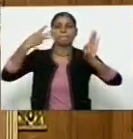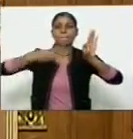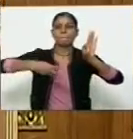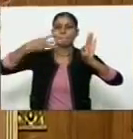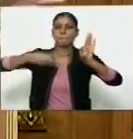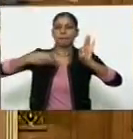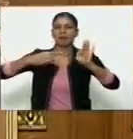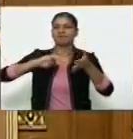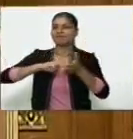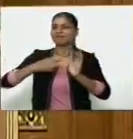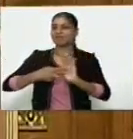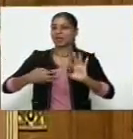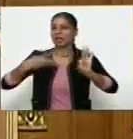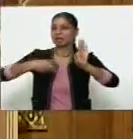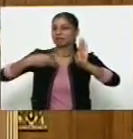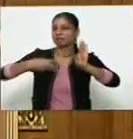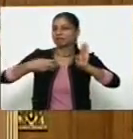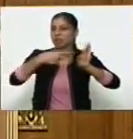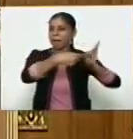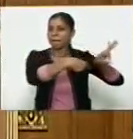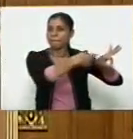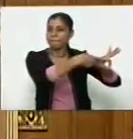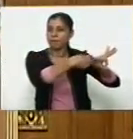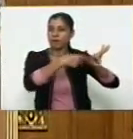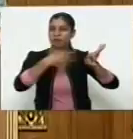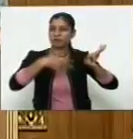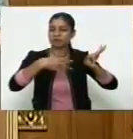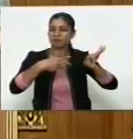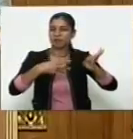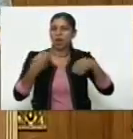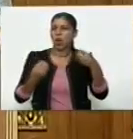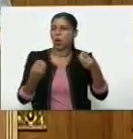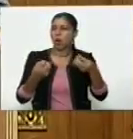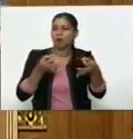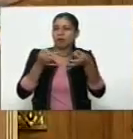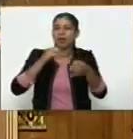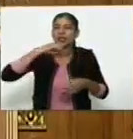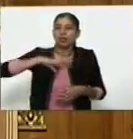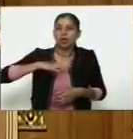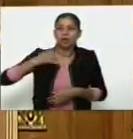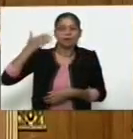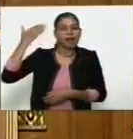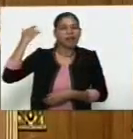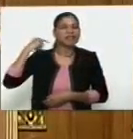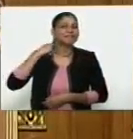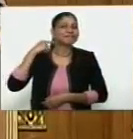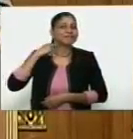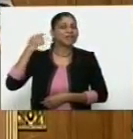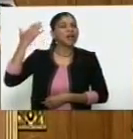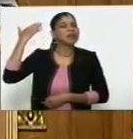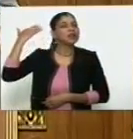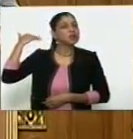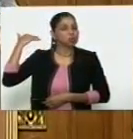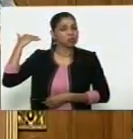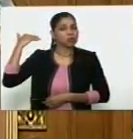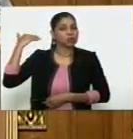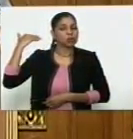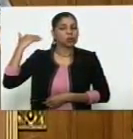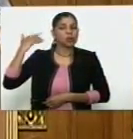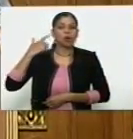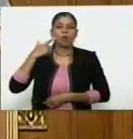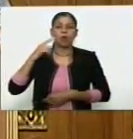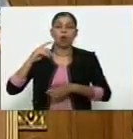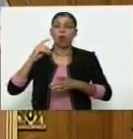y explicar cómo era la situación del mundo cuando reinaba el patrón